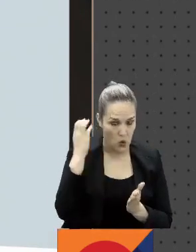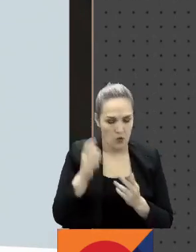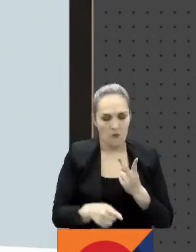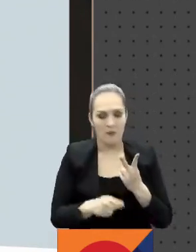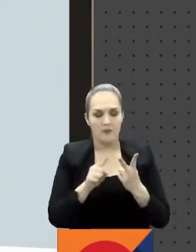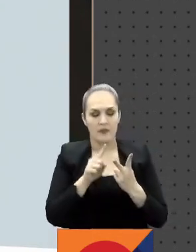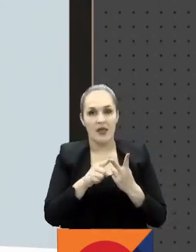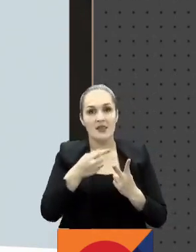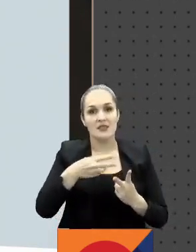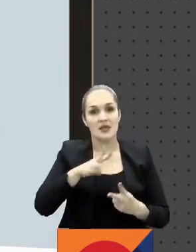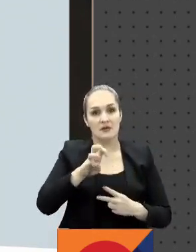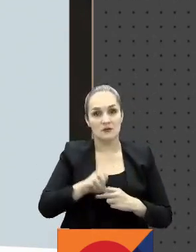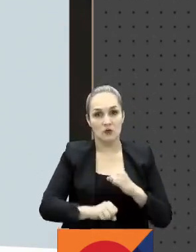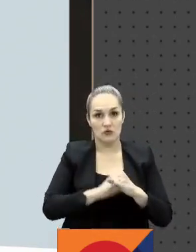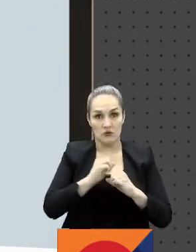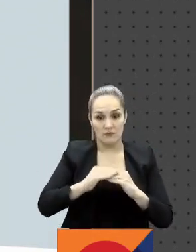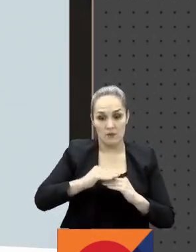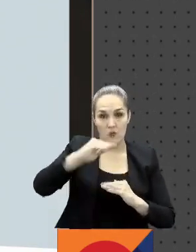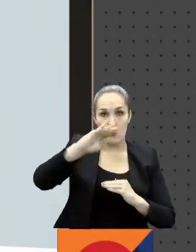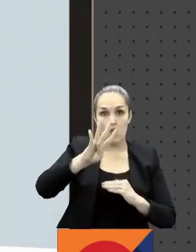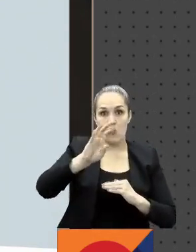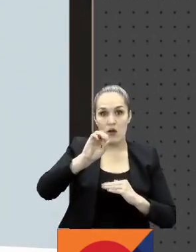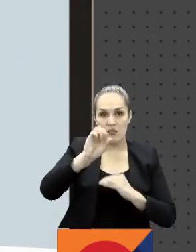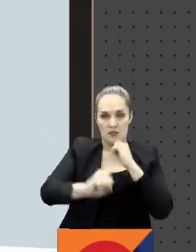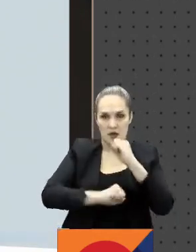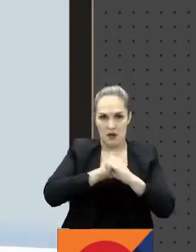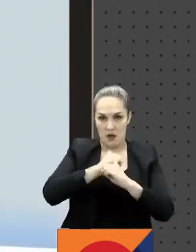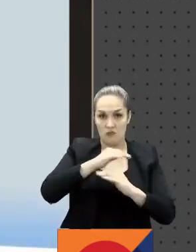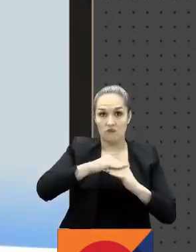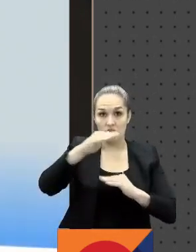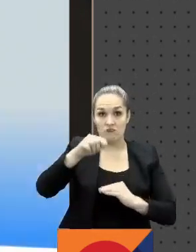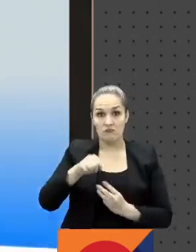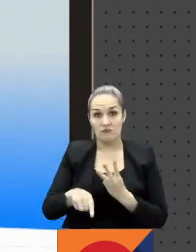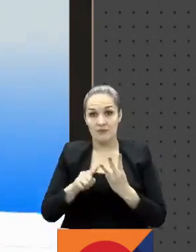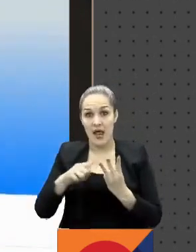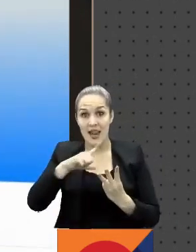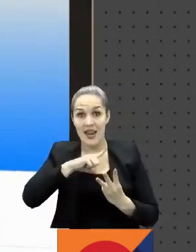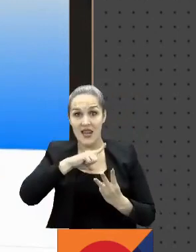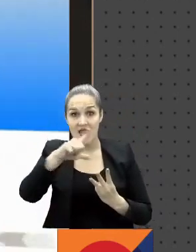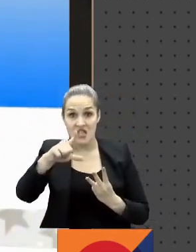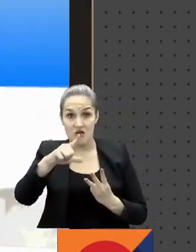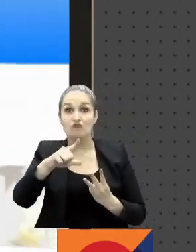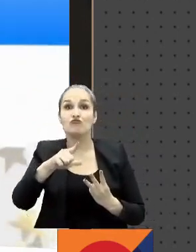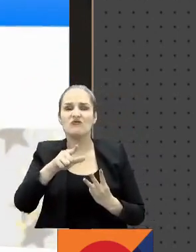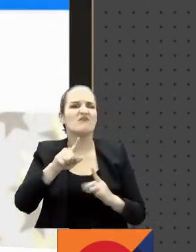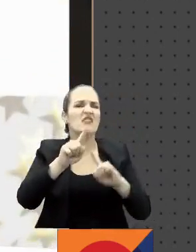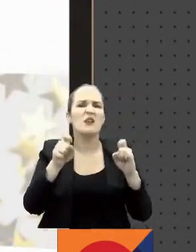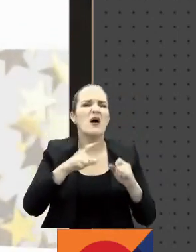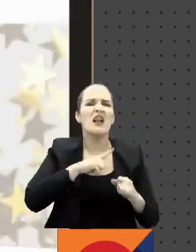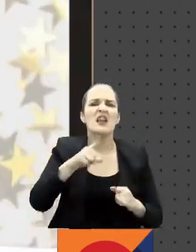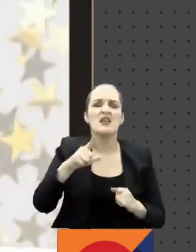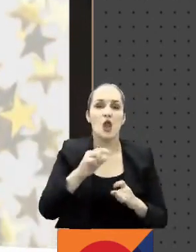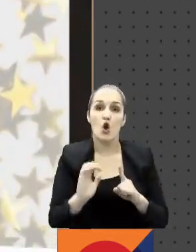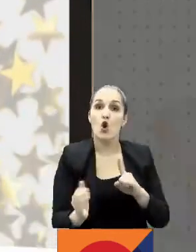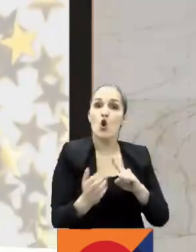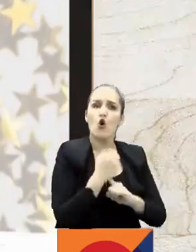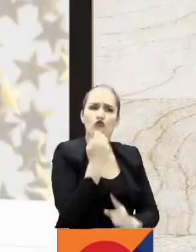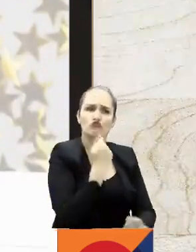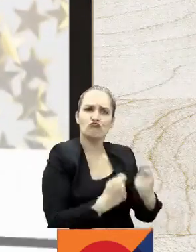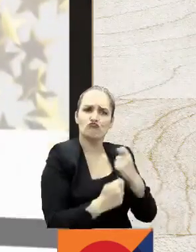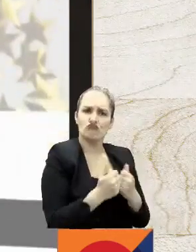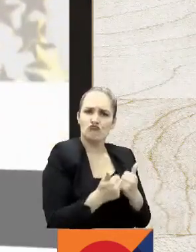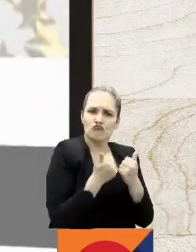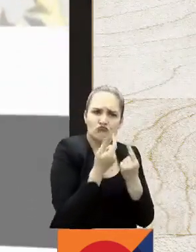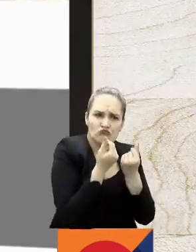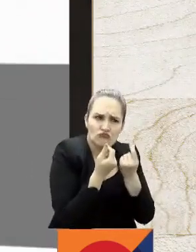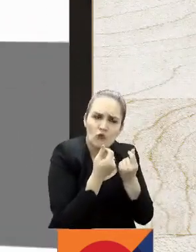40 años y ser un líder que impacte positivamente en las siguientes categorías: logros comerciales,